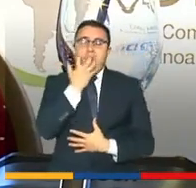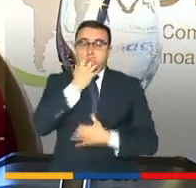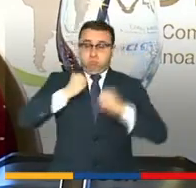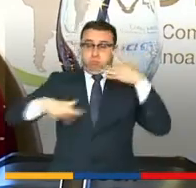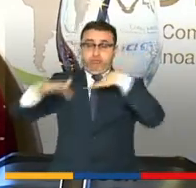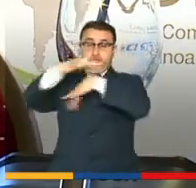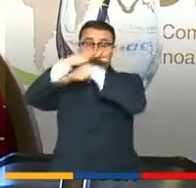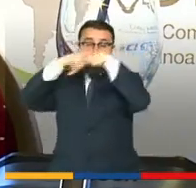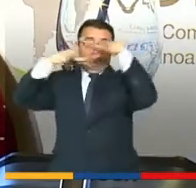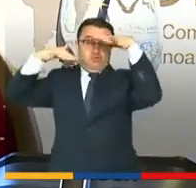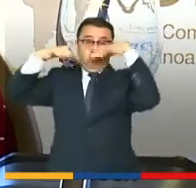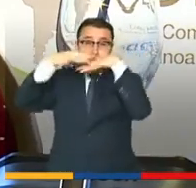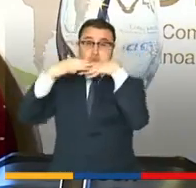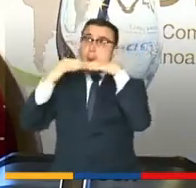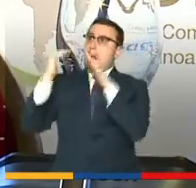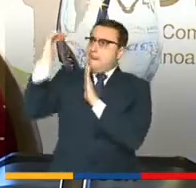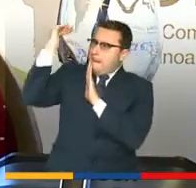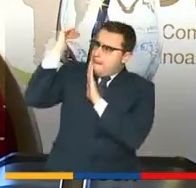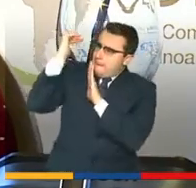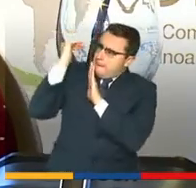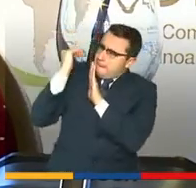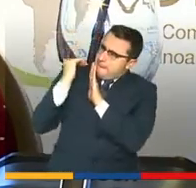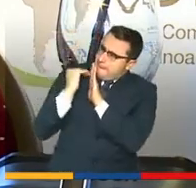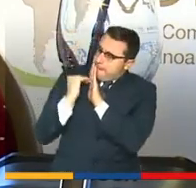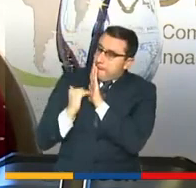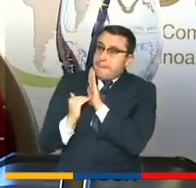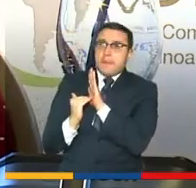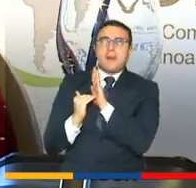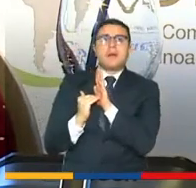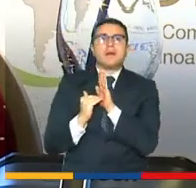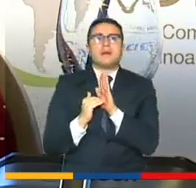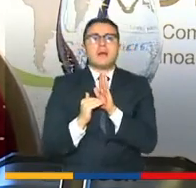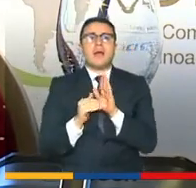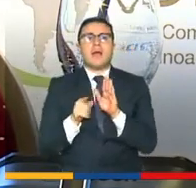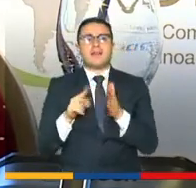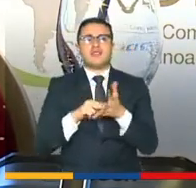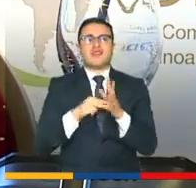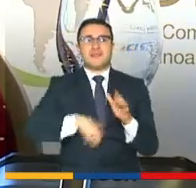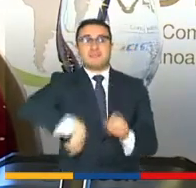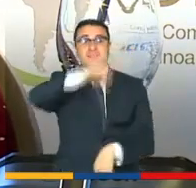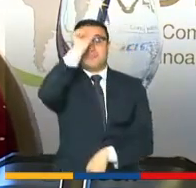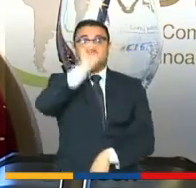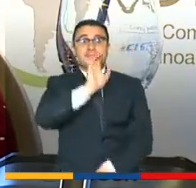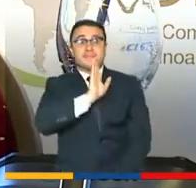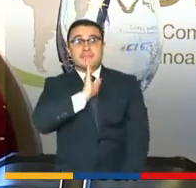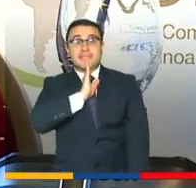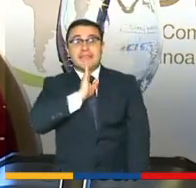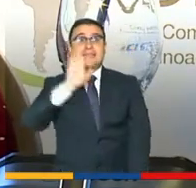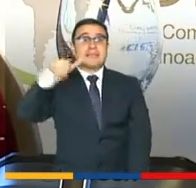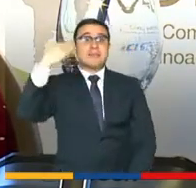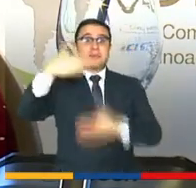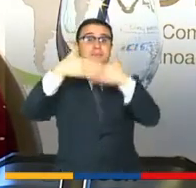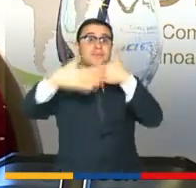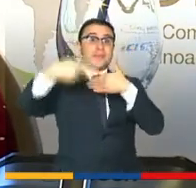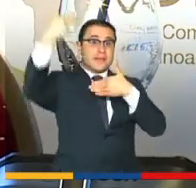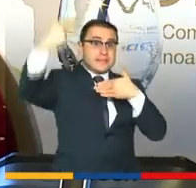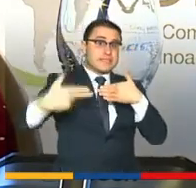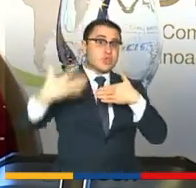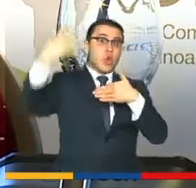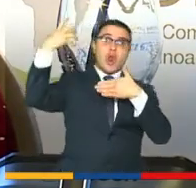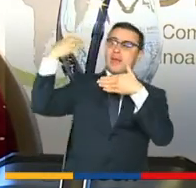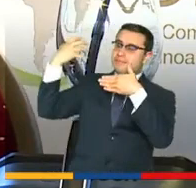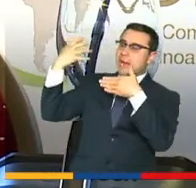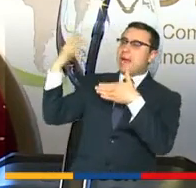detener y disminuir de la atmósfera, allí hay una ganancia neta que marcará la historia hacia adelante.